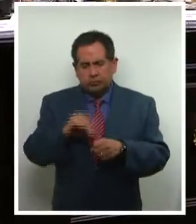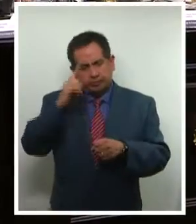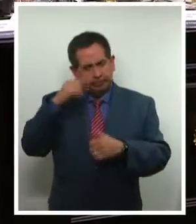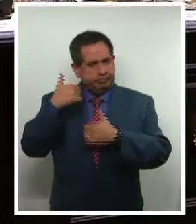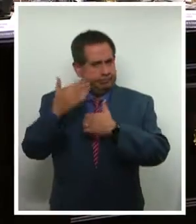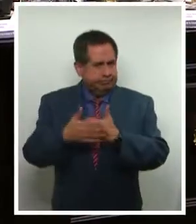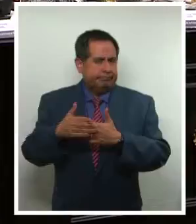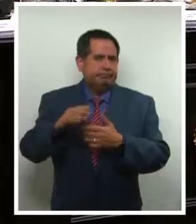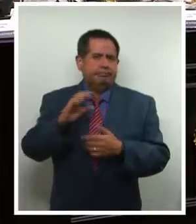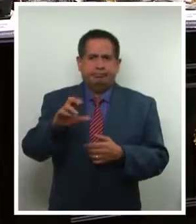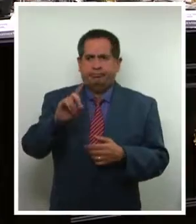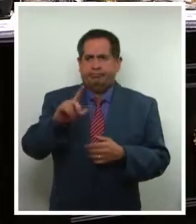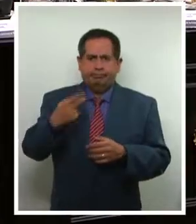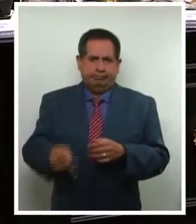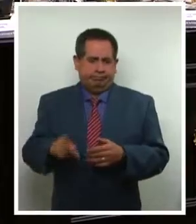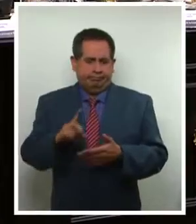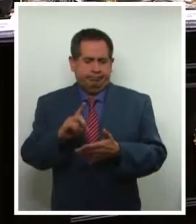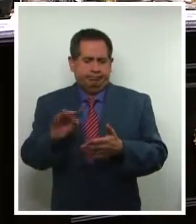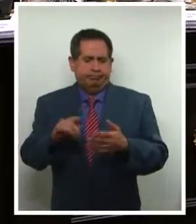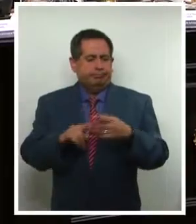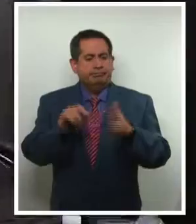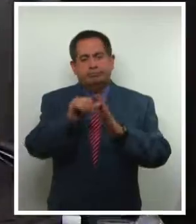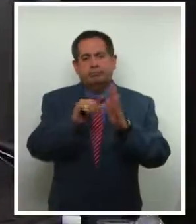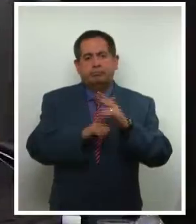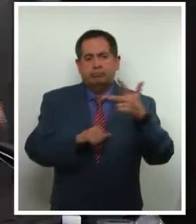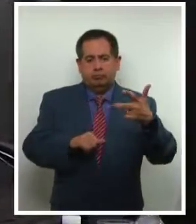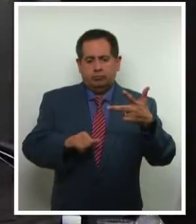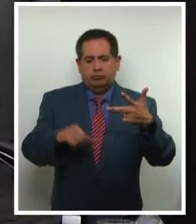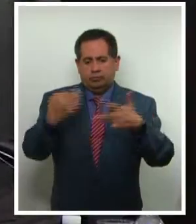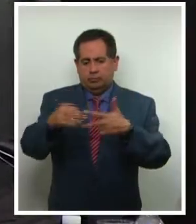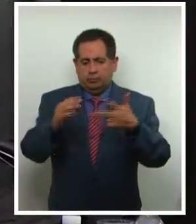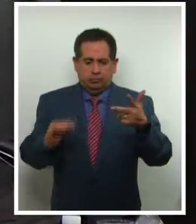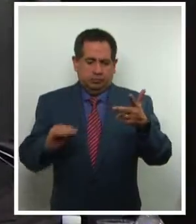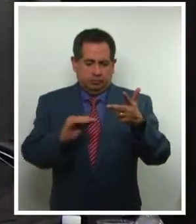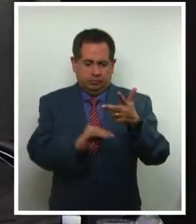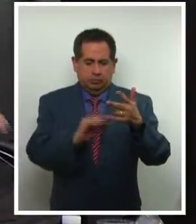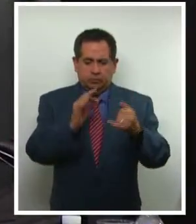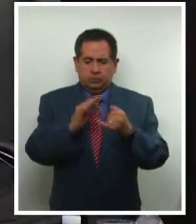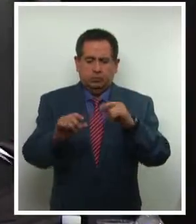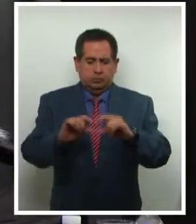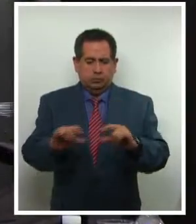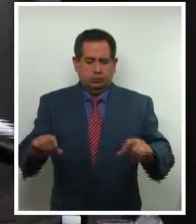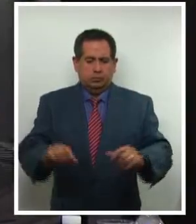al artículo octavo transitorio en su último párrafo.